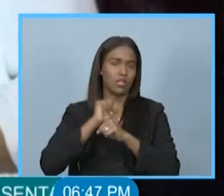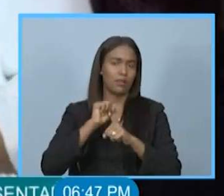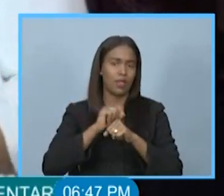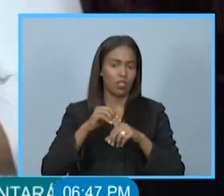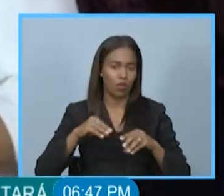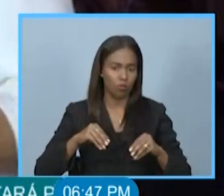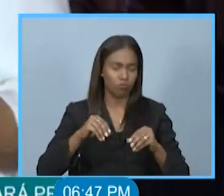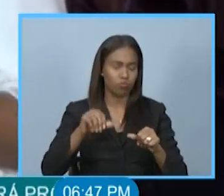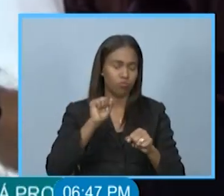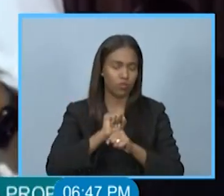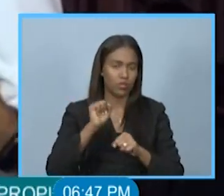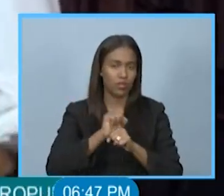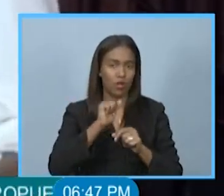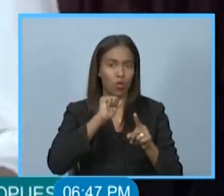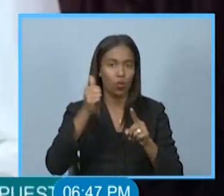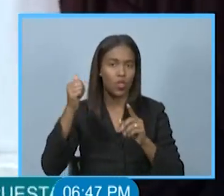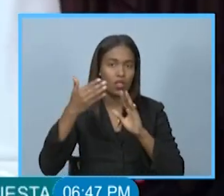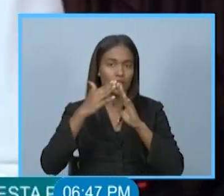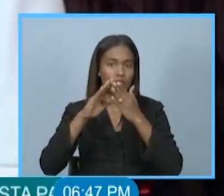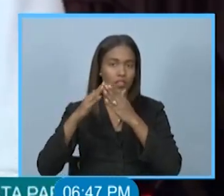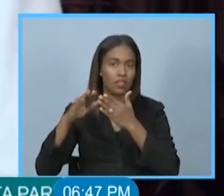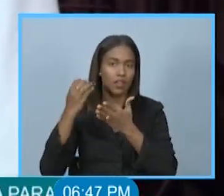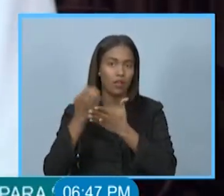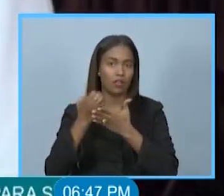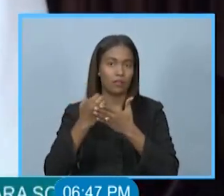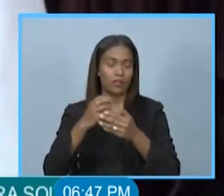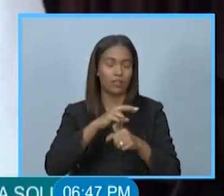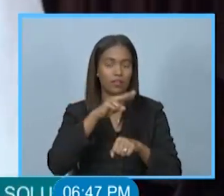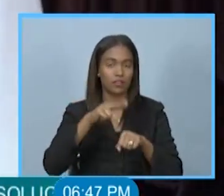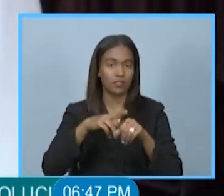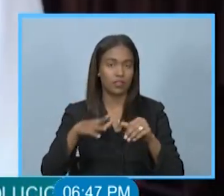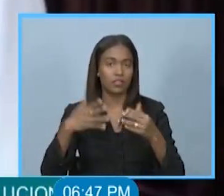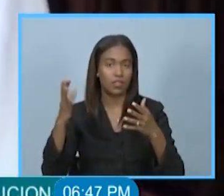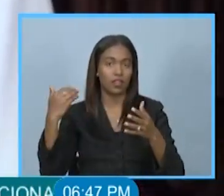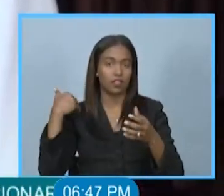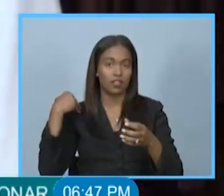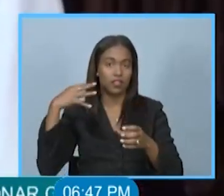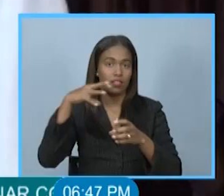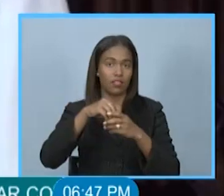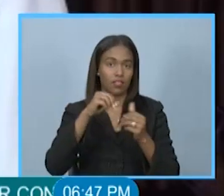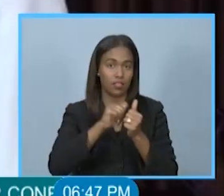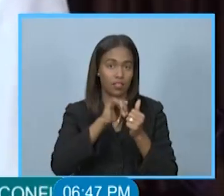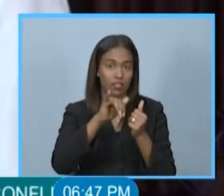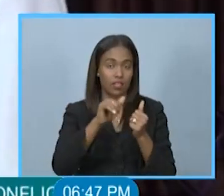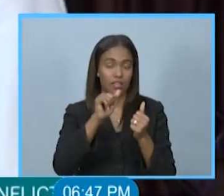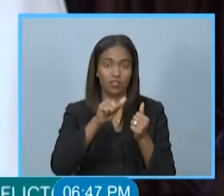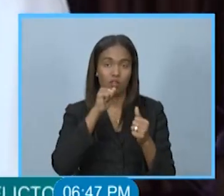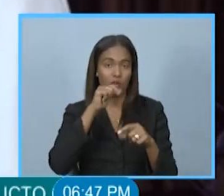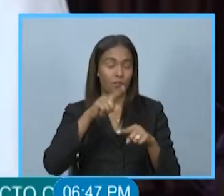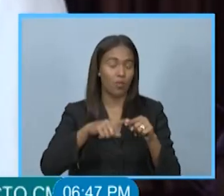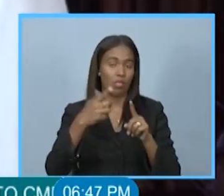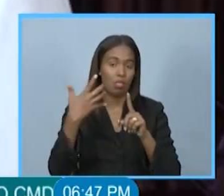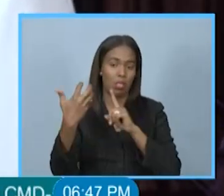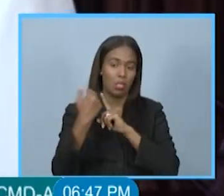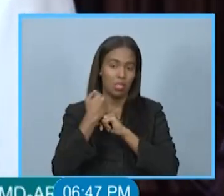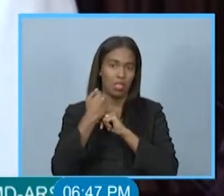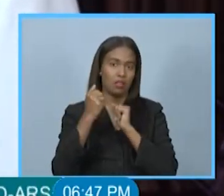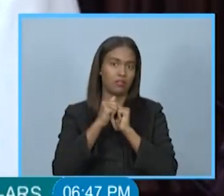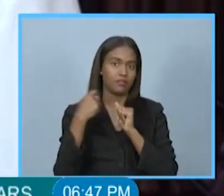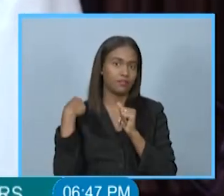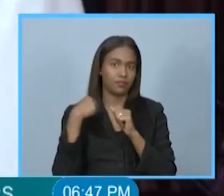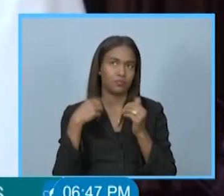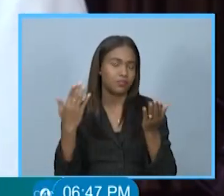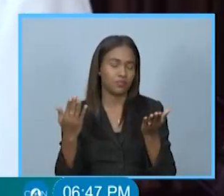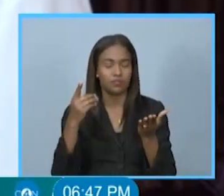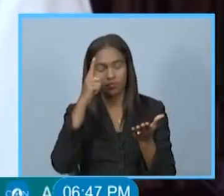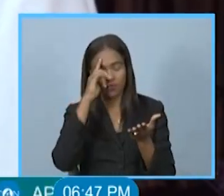la agricultura en otros sectores de la economía nacional y se han involucrado eso no puede afectar y por eso